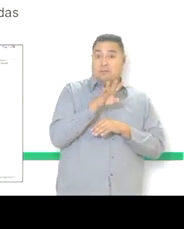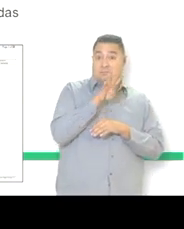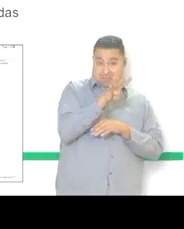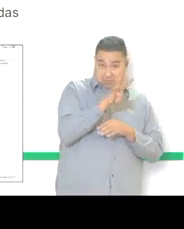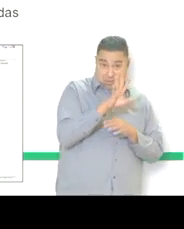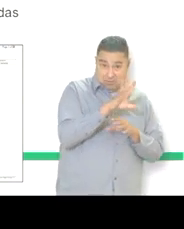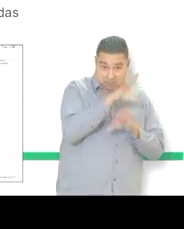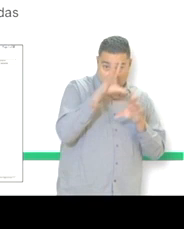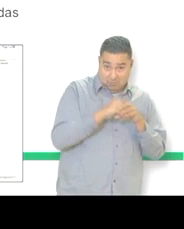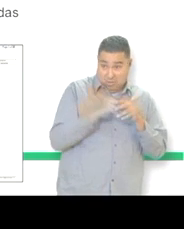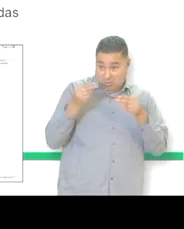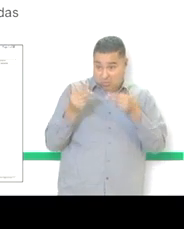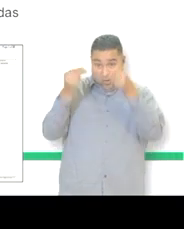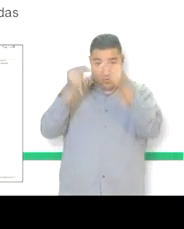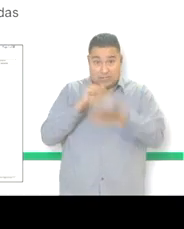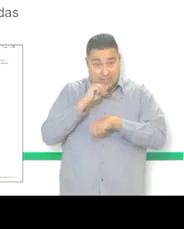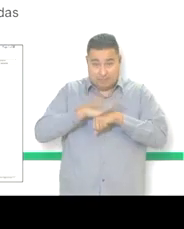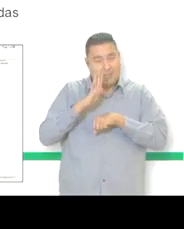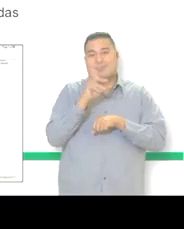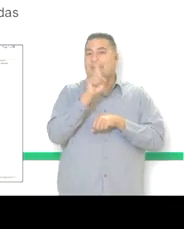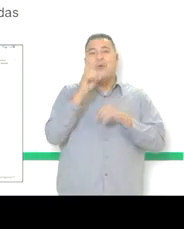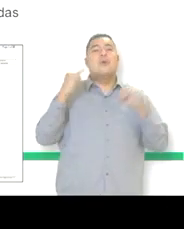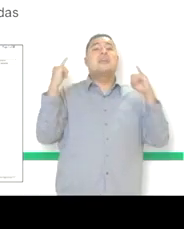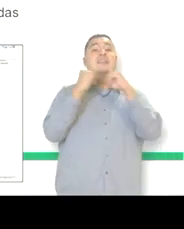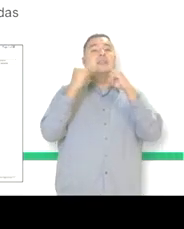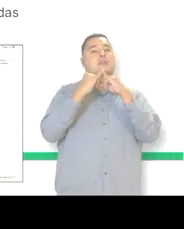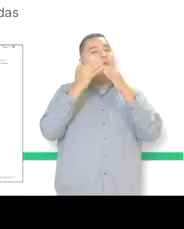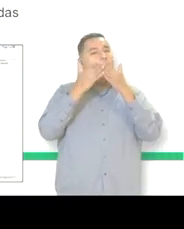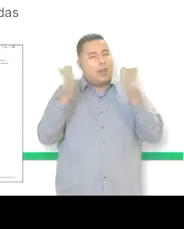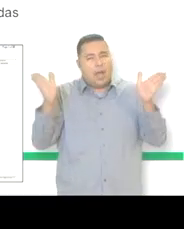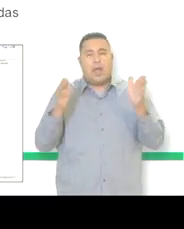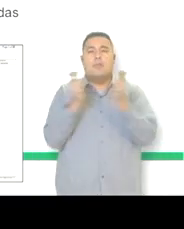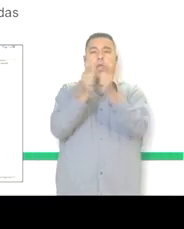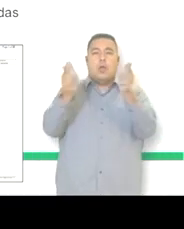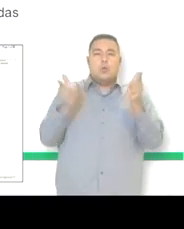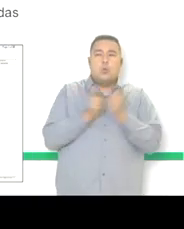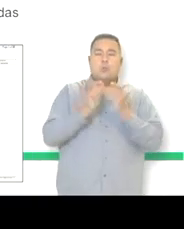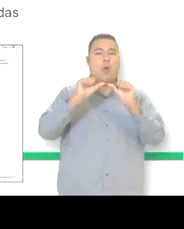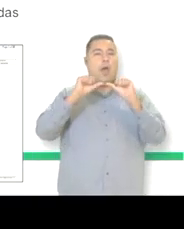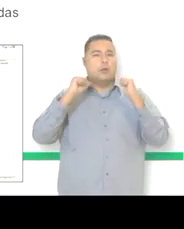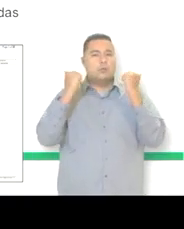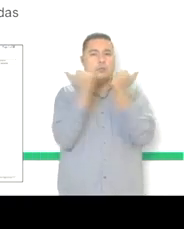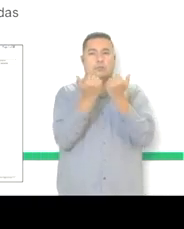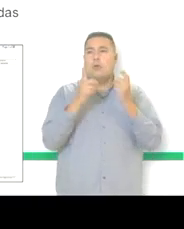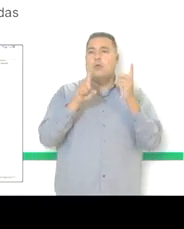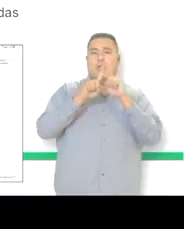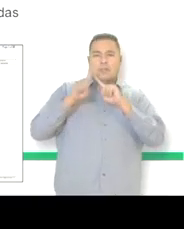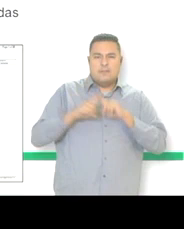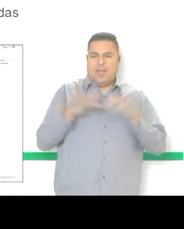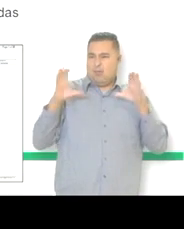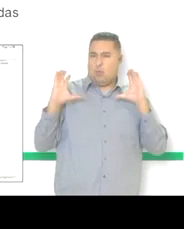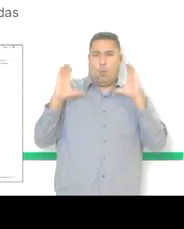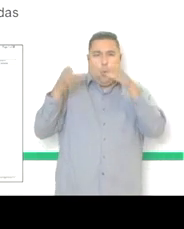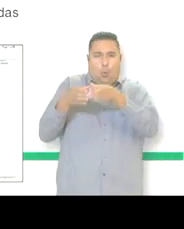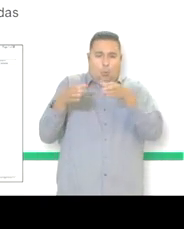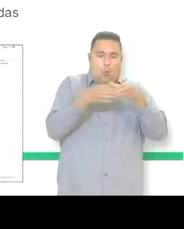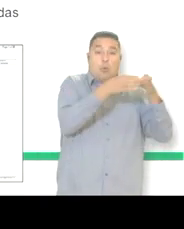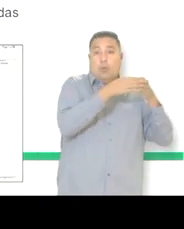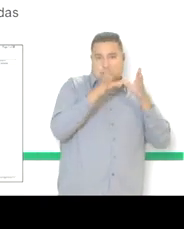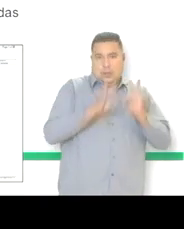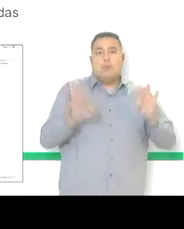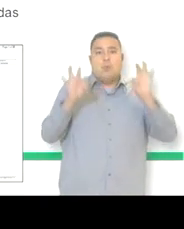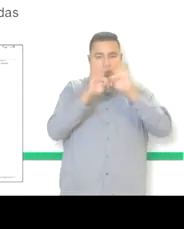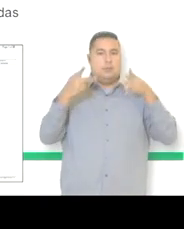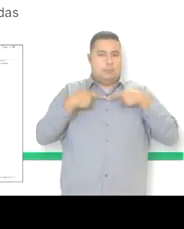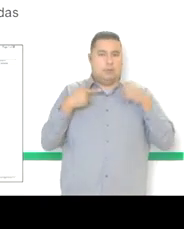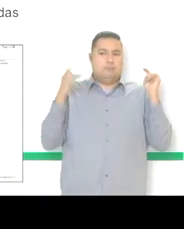son 19 establecimientos, sino son instituciones, agrupaciones, asociaciones, gremios, en los cuales congregan un